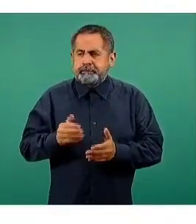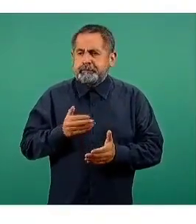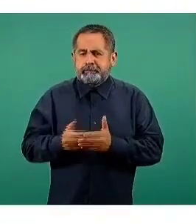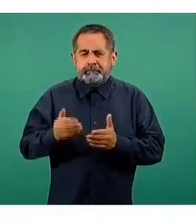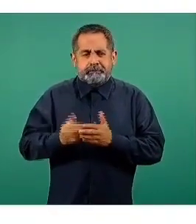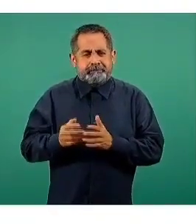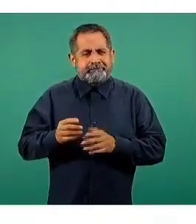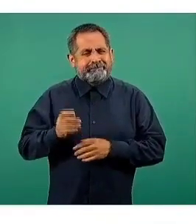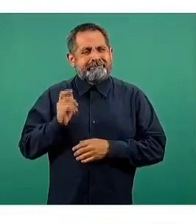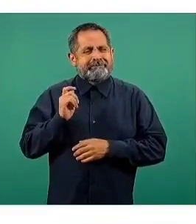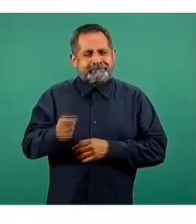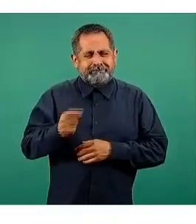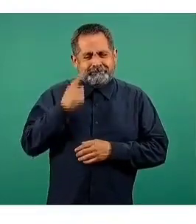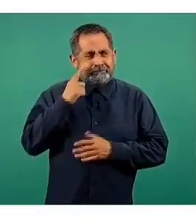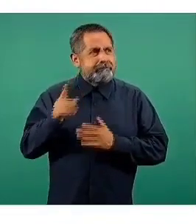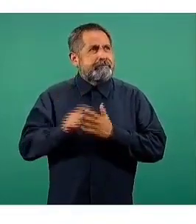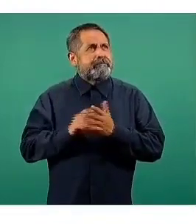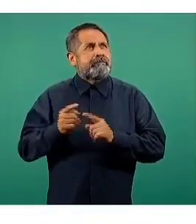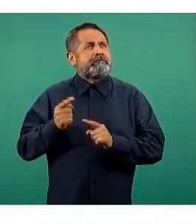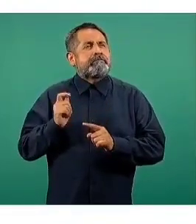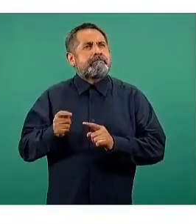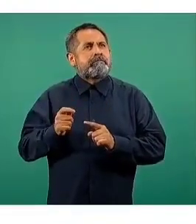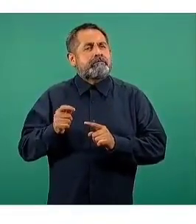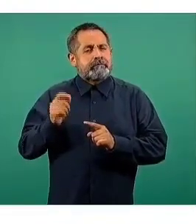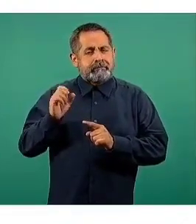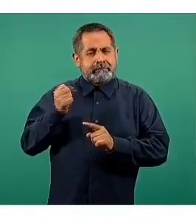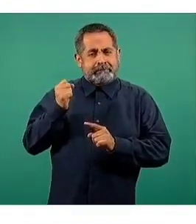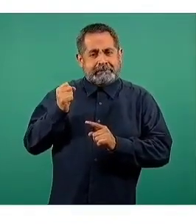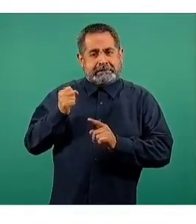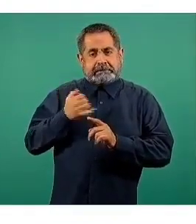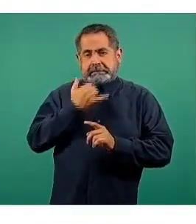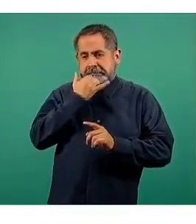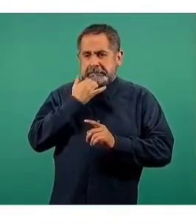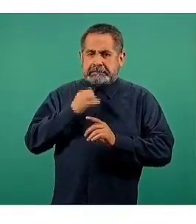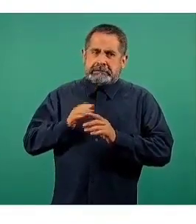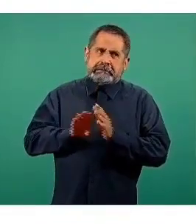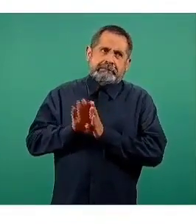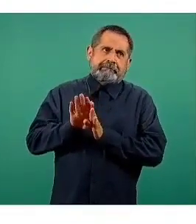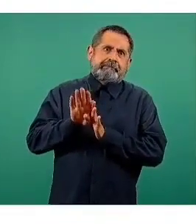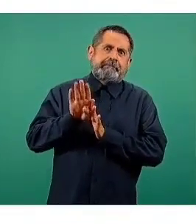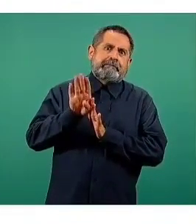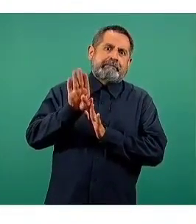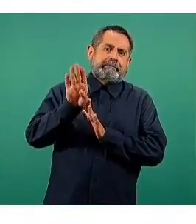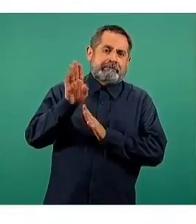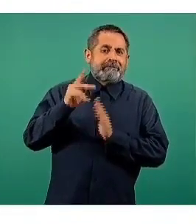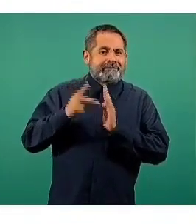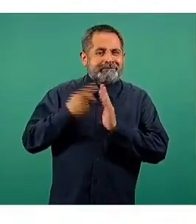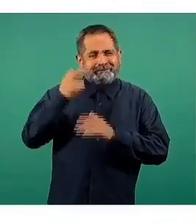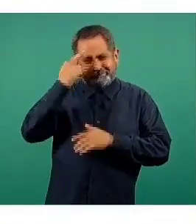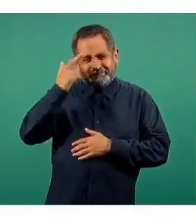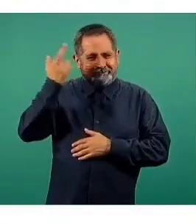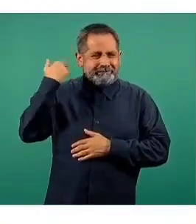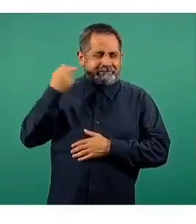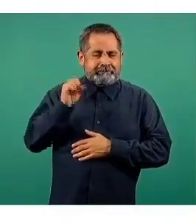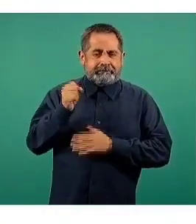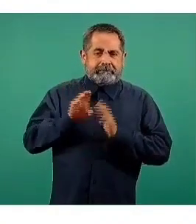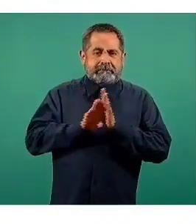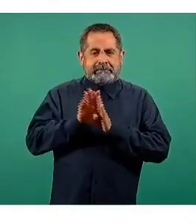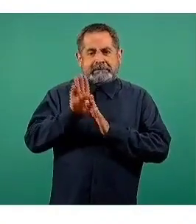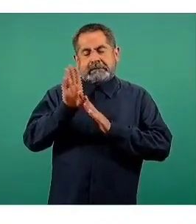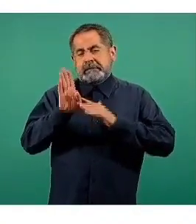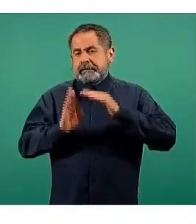llegar al inicio del mes de septiembre, fines del mes de septiembre, donde empezó el ascenso. Llegamos